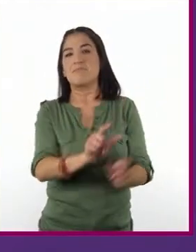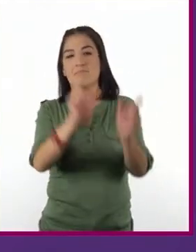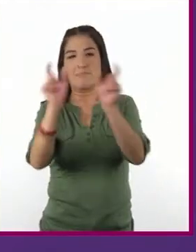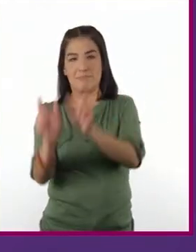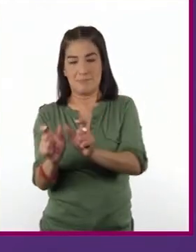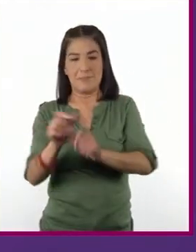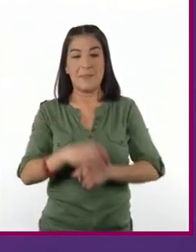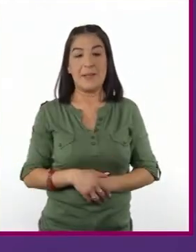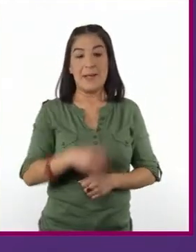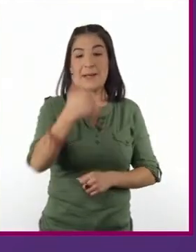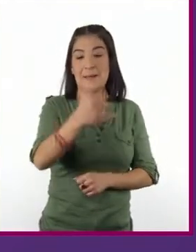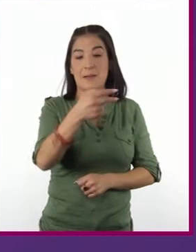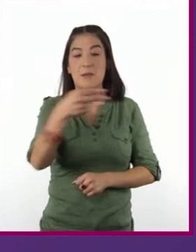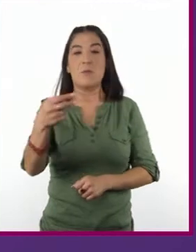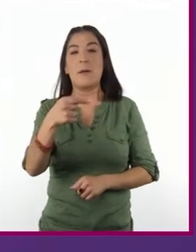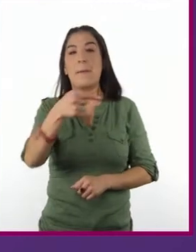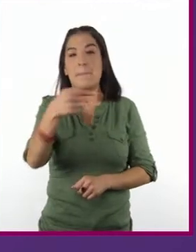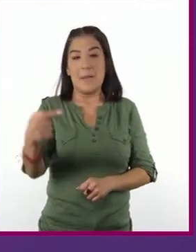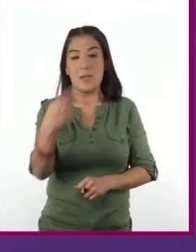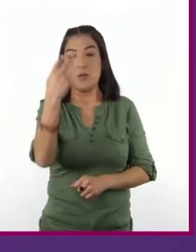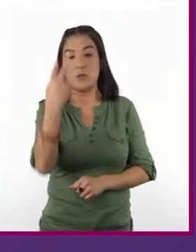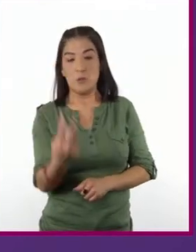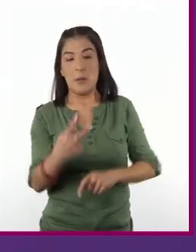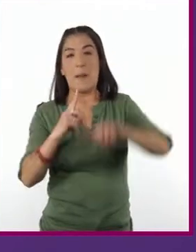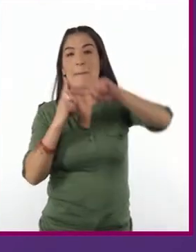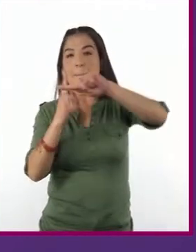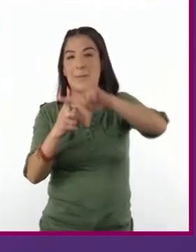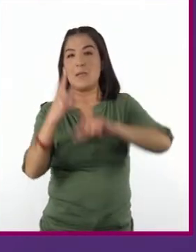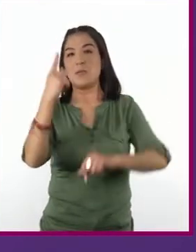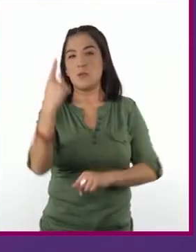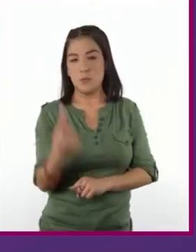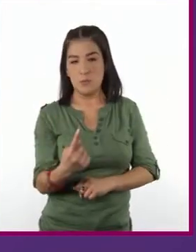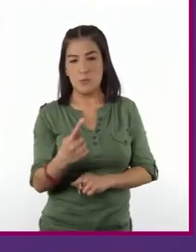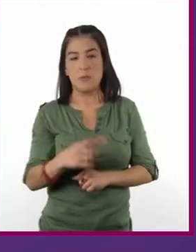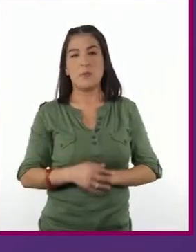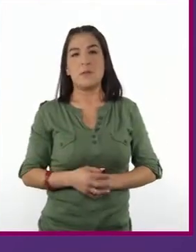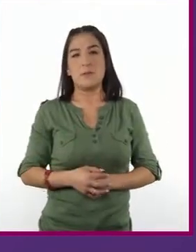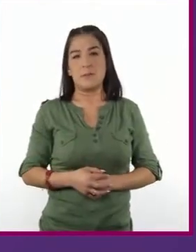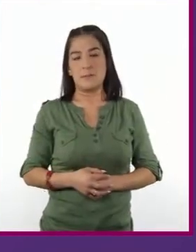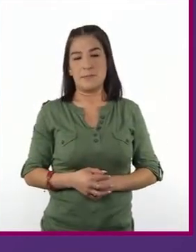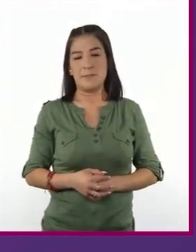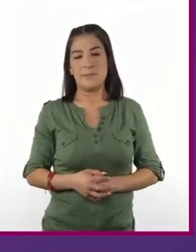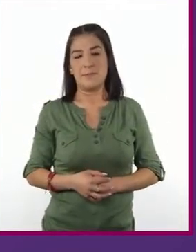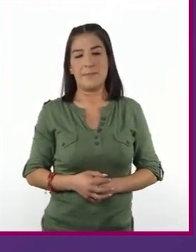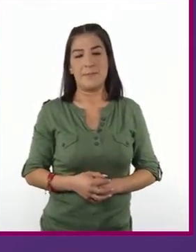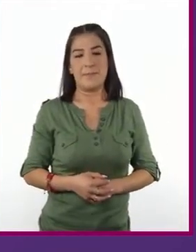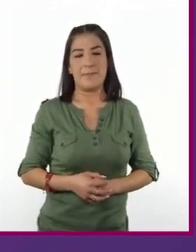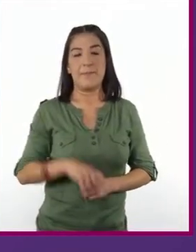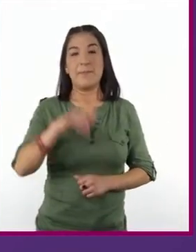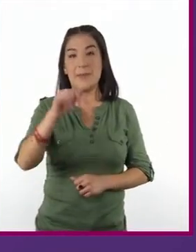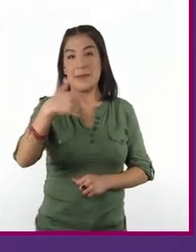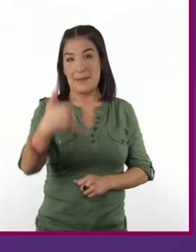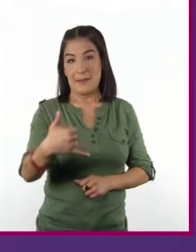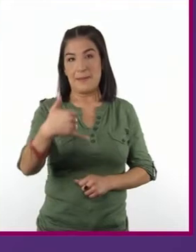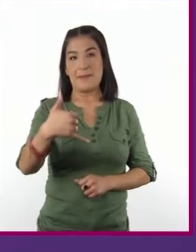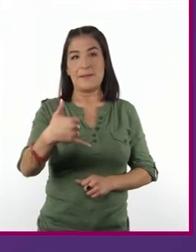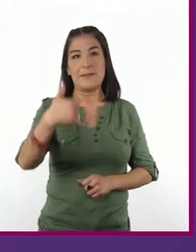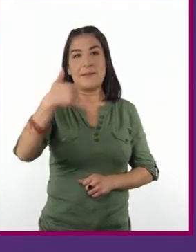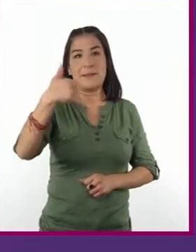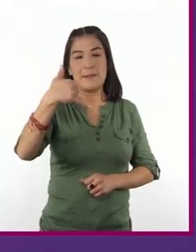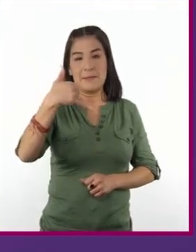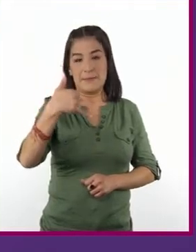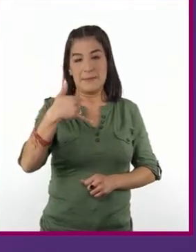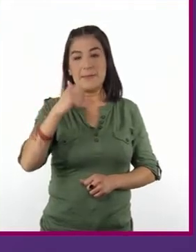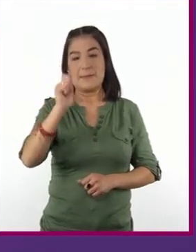igual a 2 por menos 1 son menos 2, más 1 igual a menos 1, por